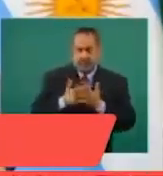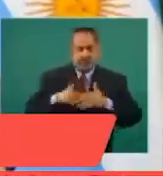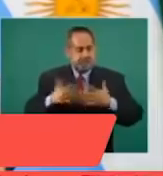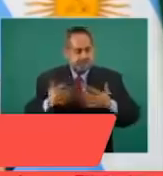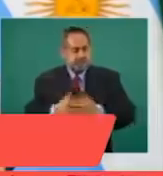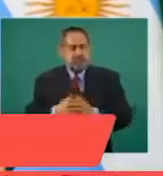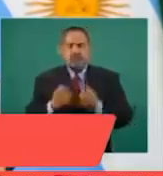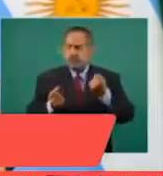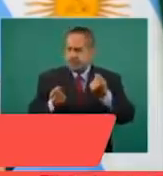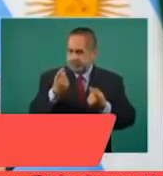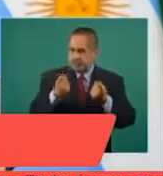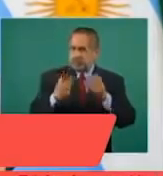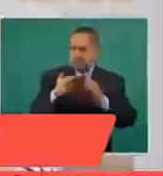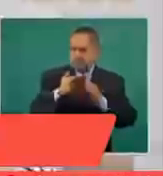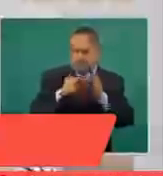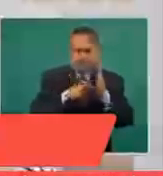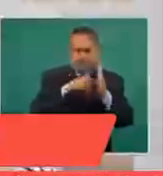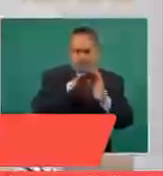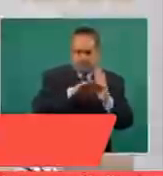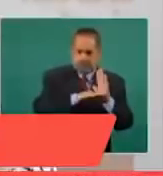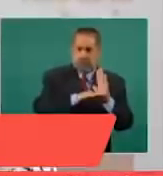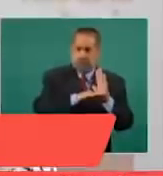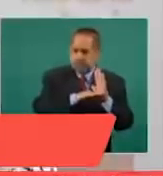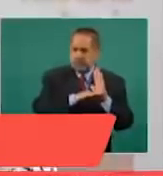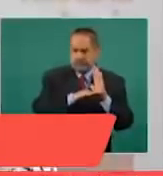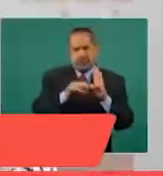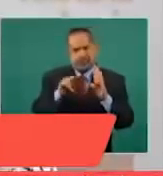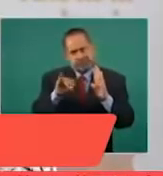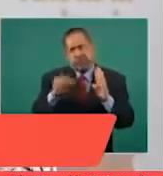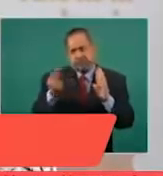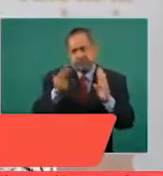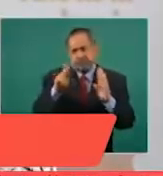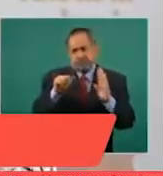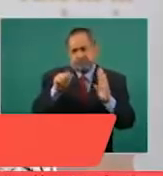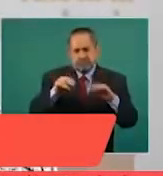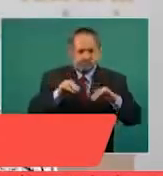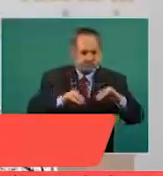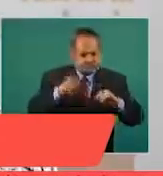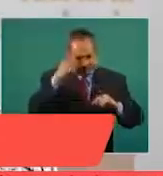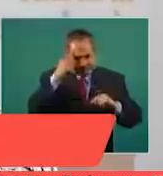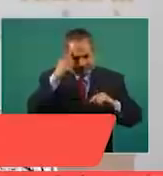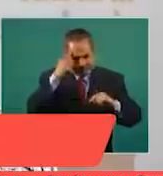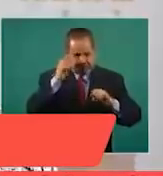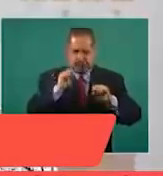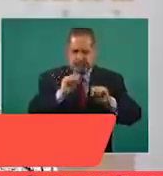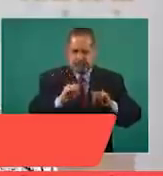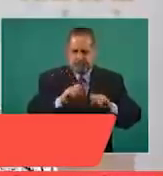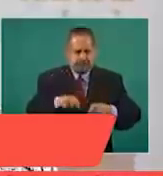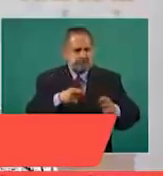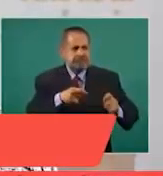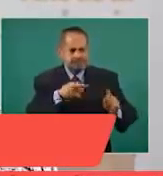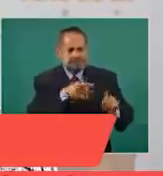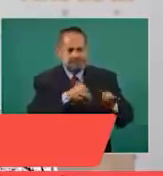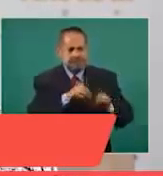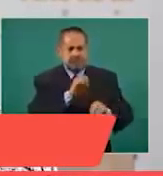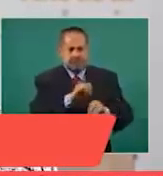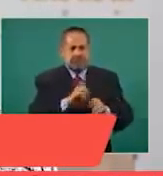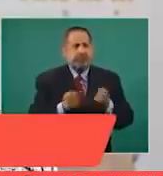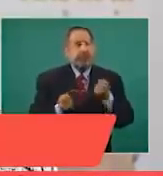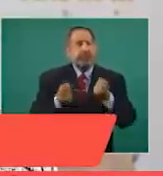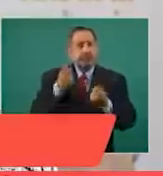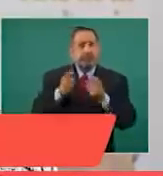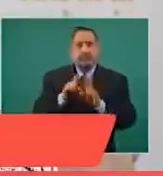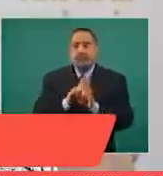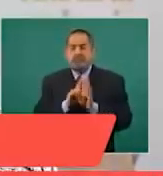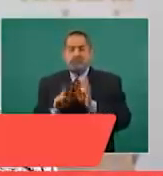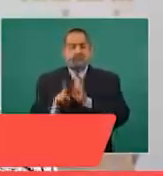Alberto, bueno, llega a la presidencia en las elecciones del 2019, después de 4 años de